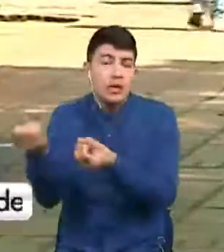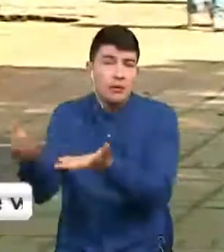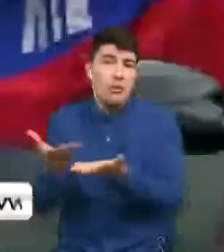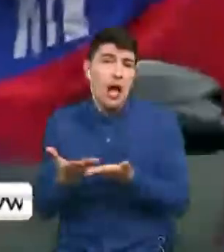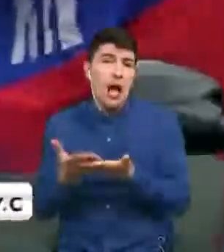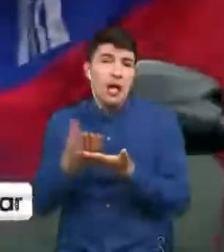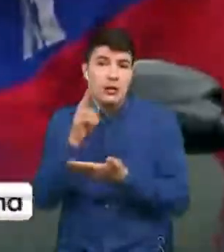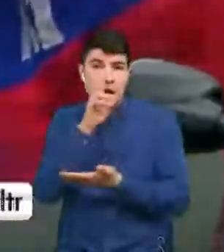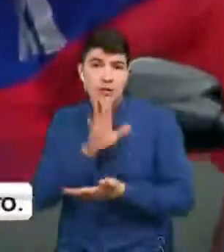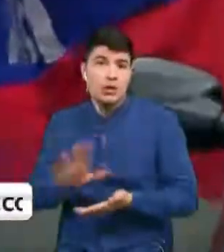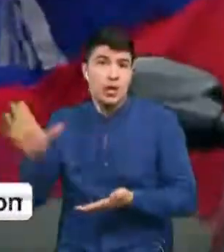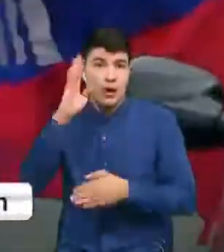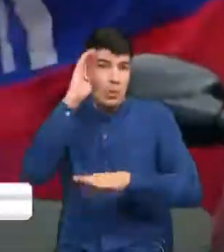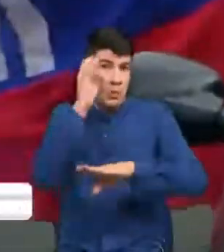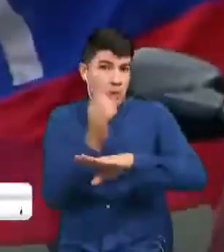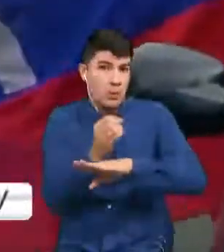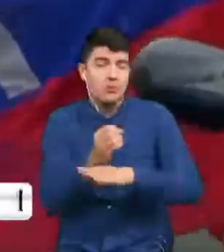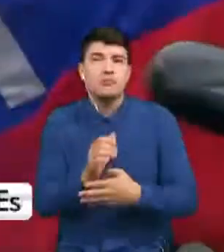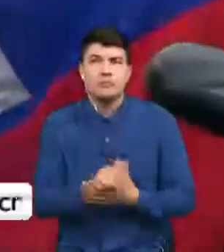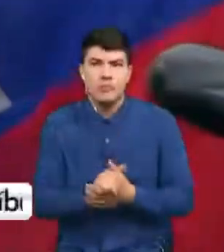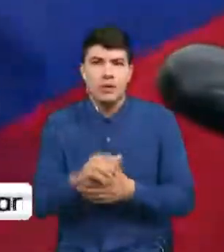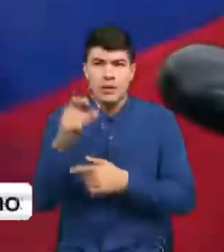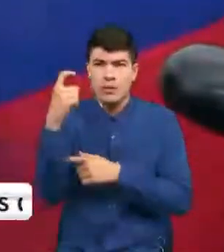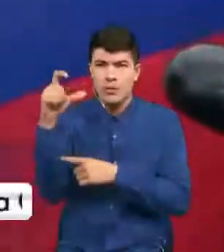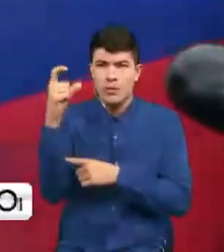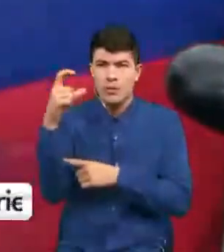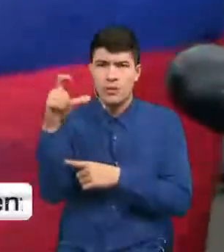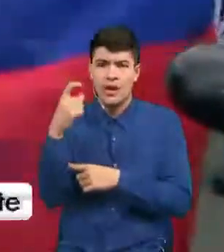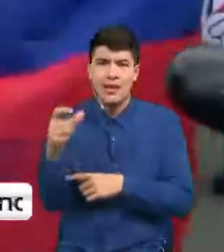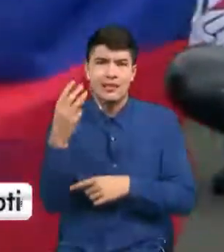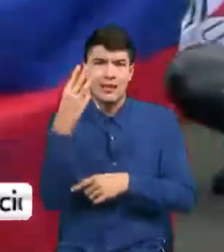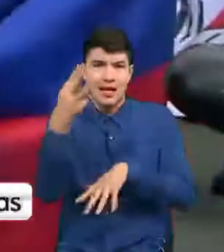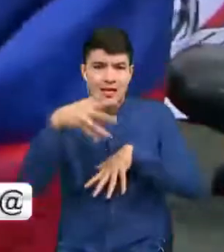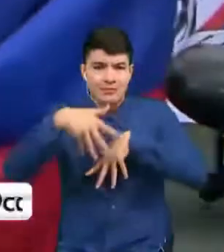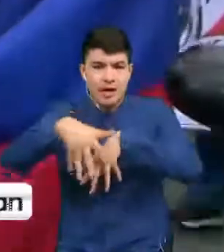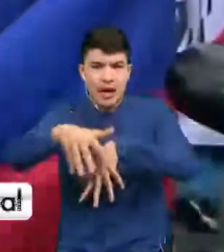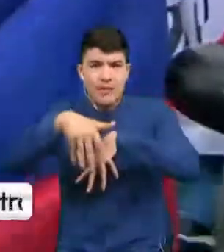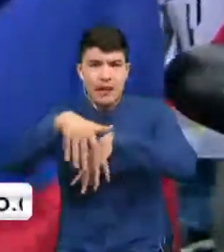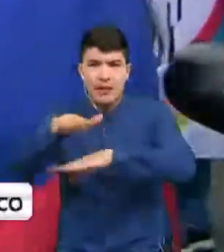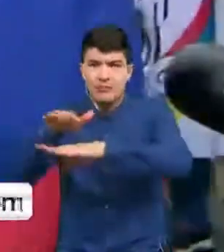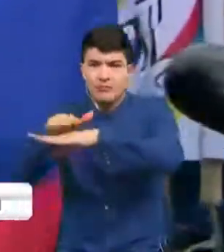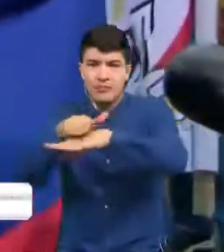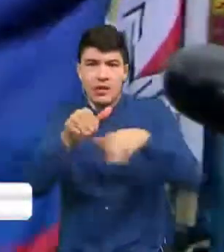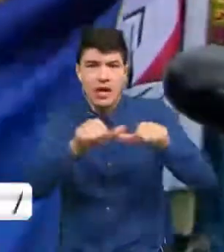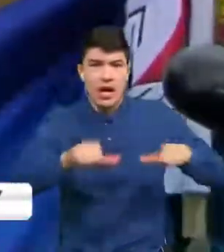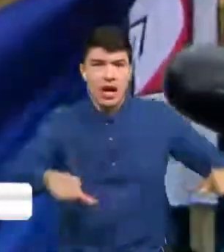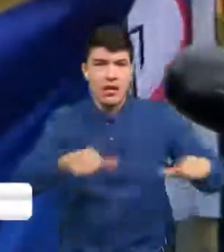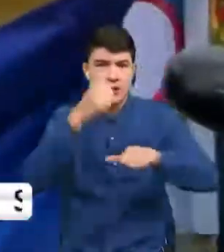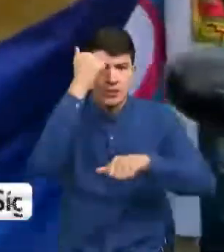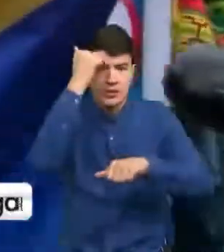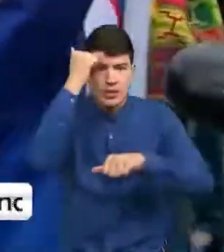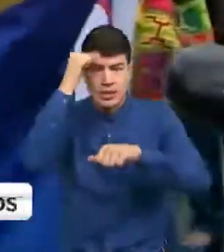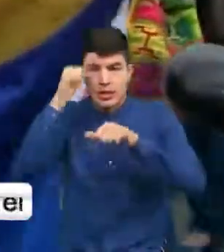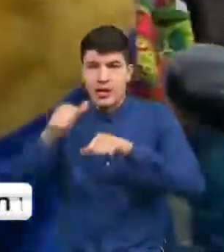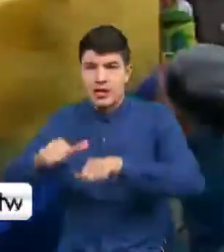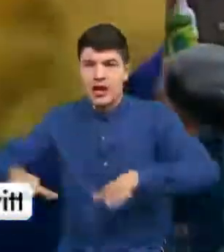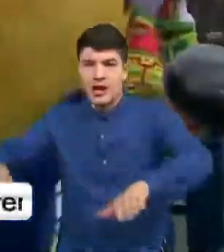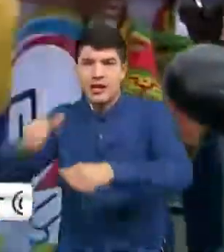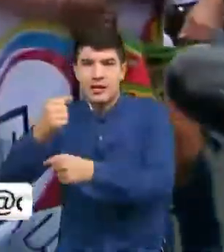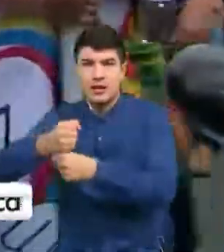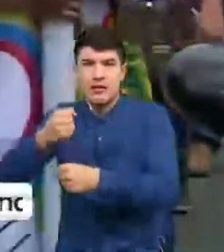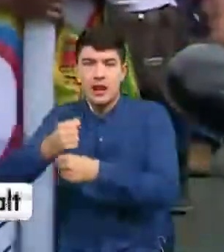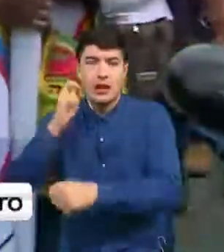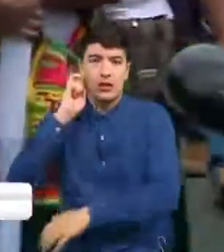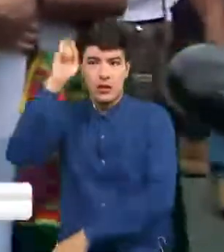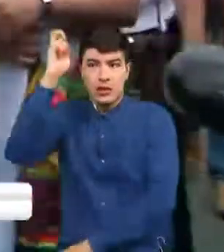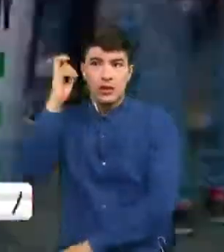nacional en los últimos días cúcuta ha vivido por lo menos tres marchas convocadas por los sectores docentes y trabajadores del norte de santander que